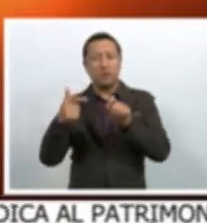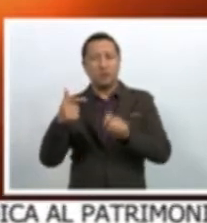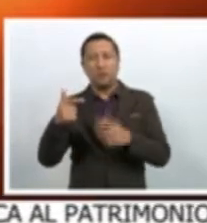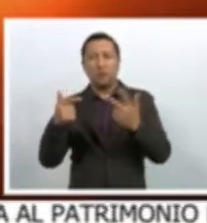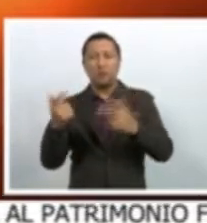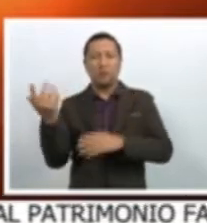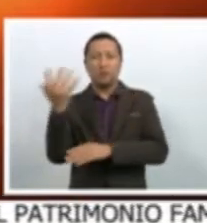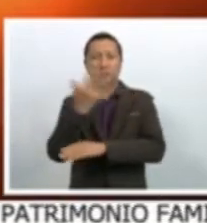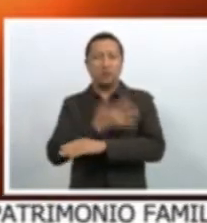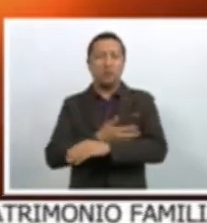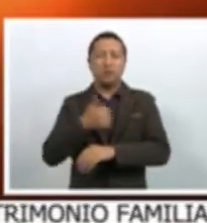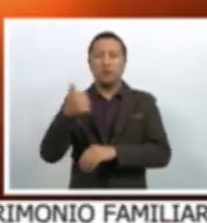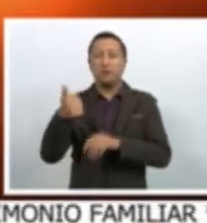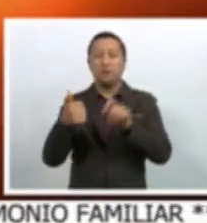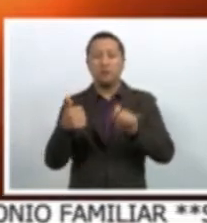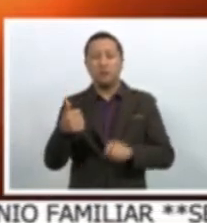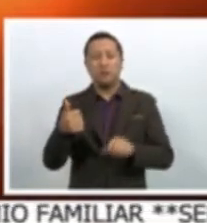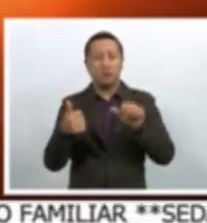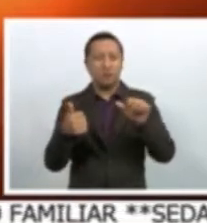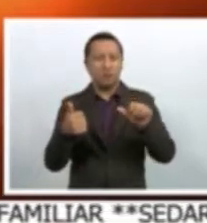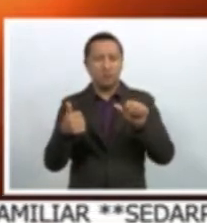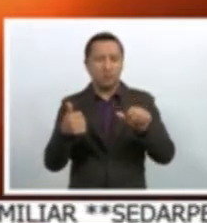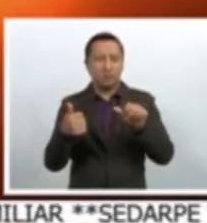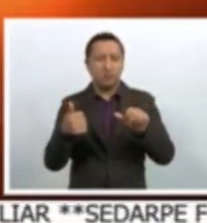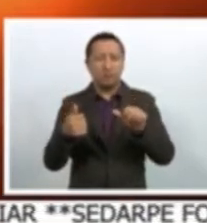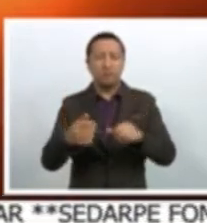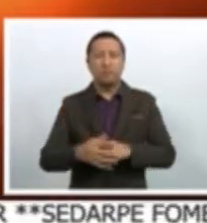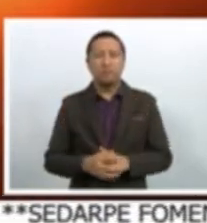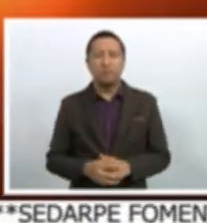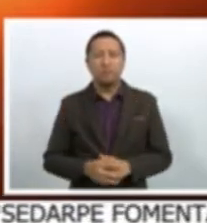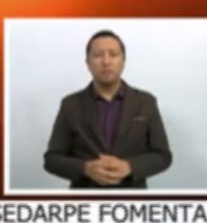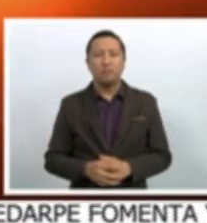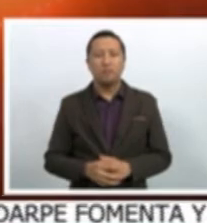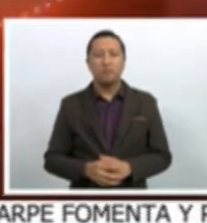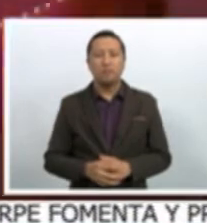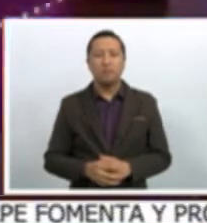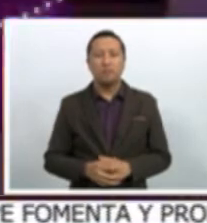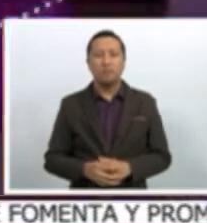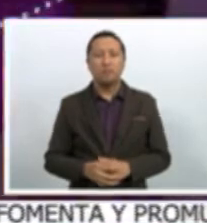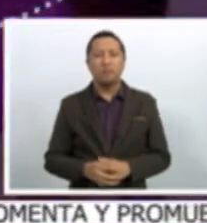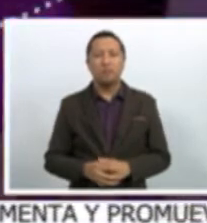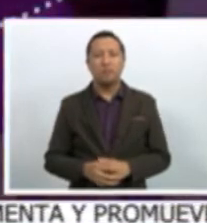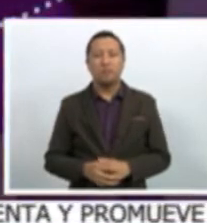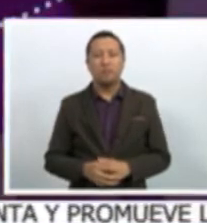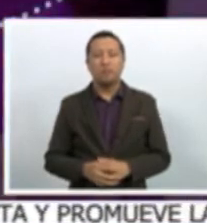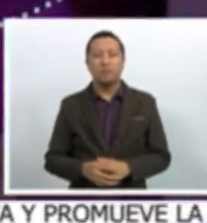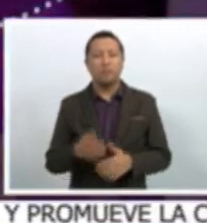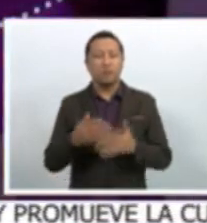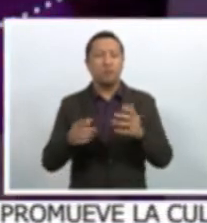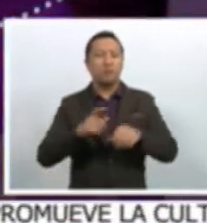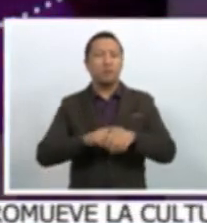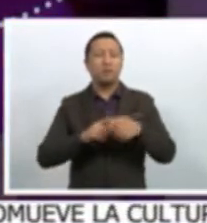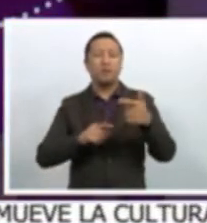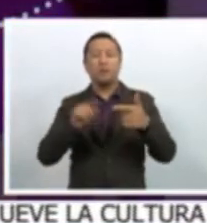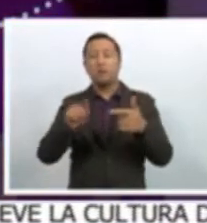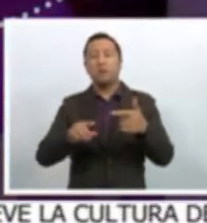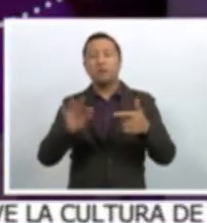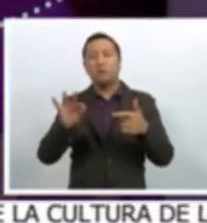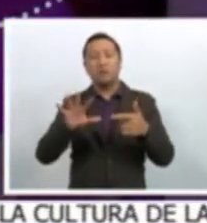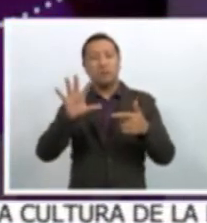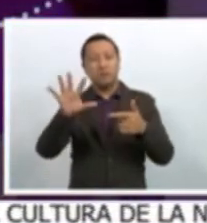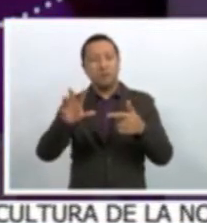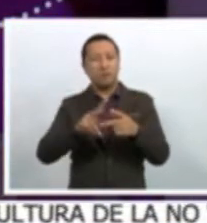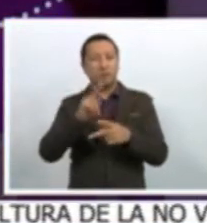8 minutos y la puesta del sol se prevé a las 18 horas con 16 minutos. Son las 7 de la mañana con